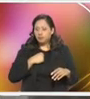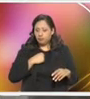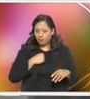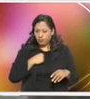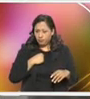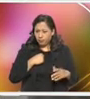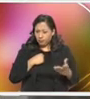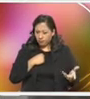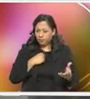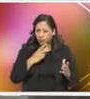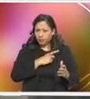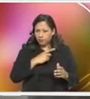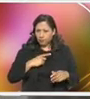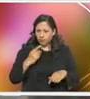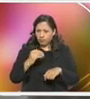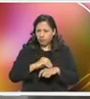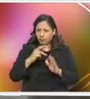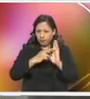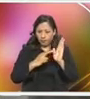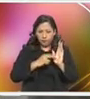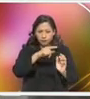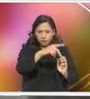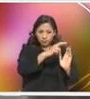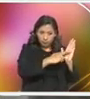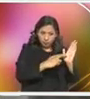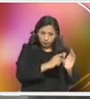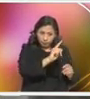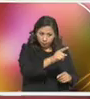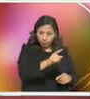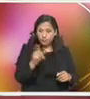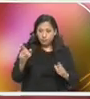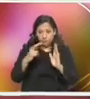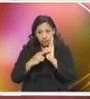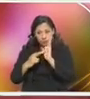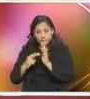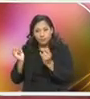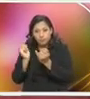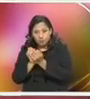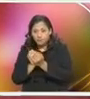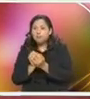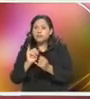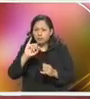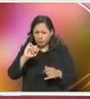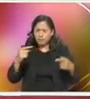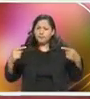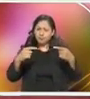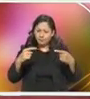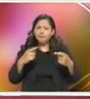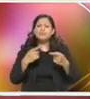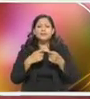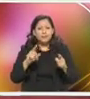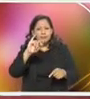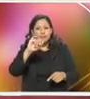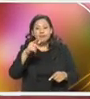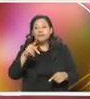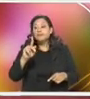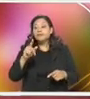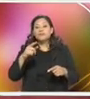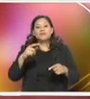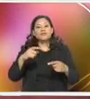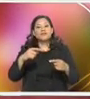establecer reglas entre ellos y que entiendan que pueden tener diferencias, pero que eso no les